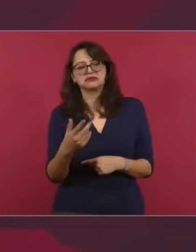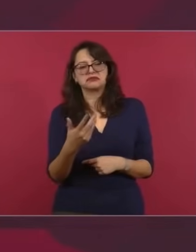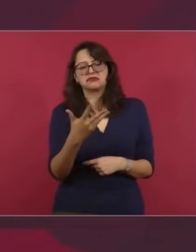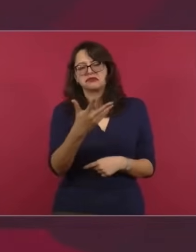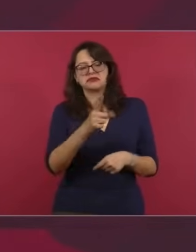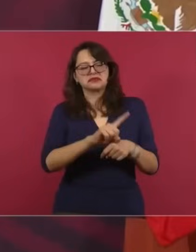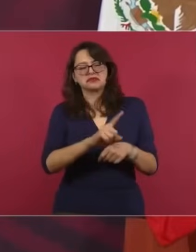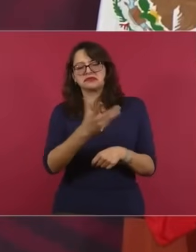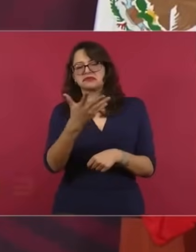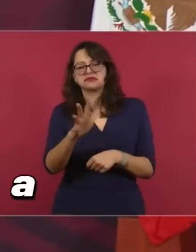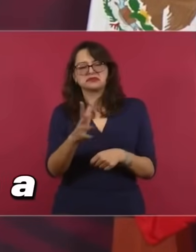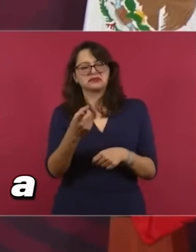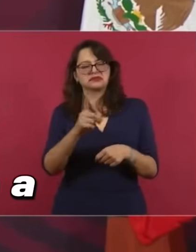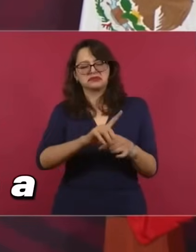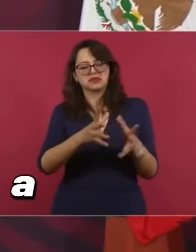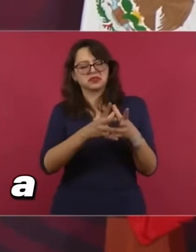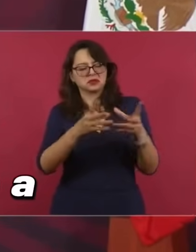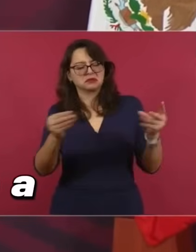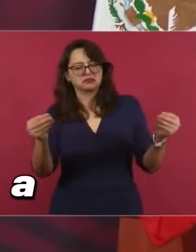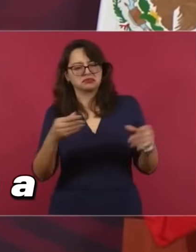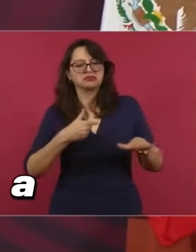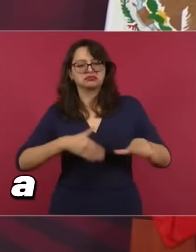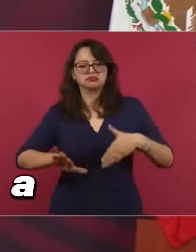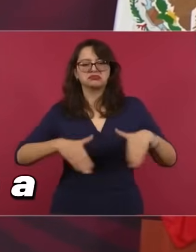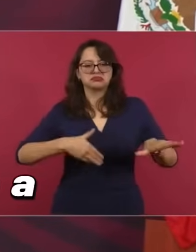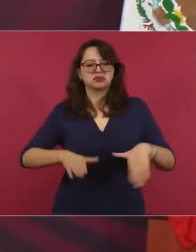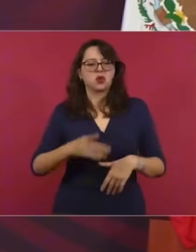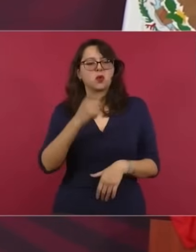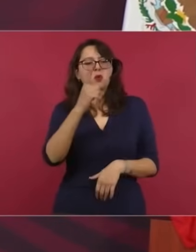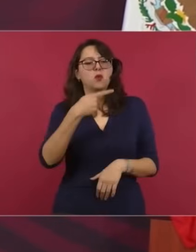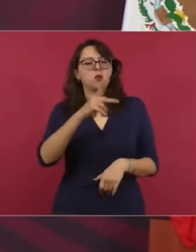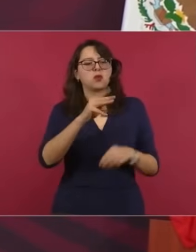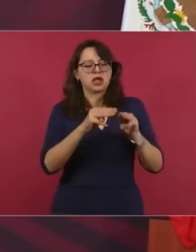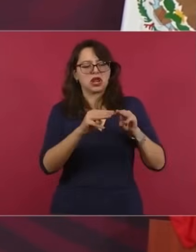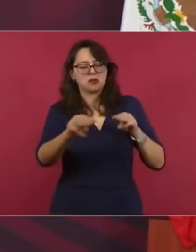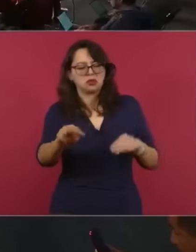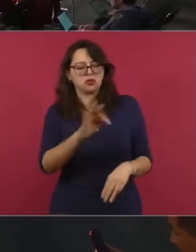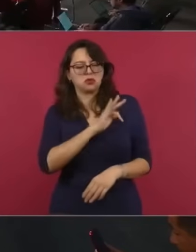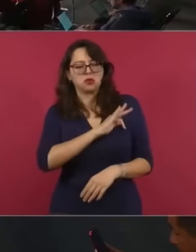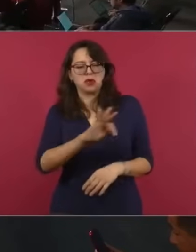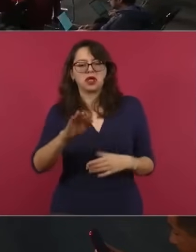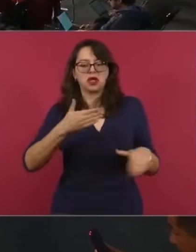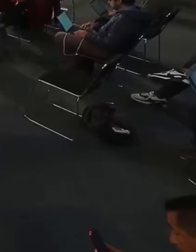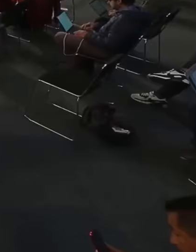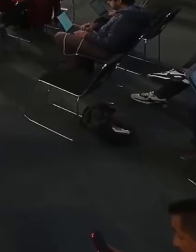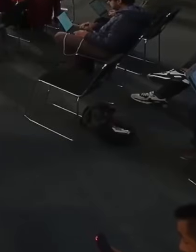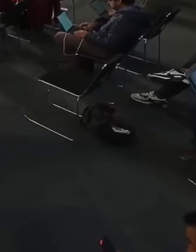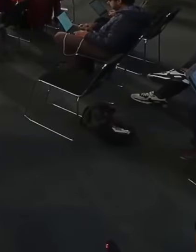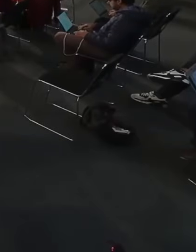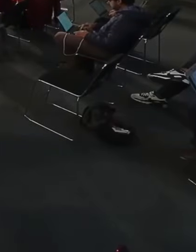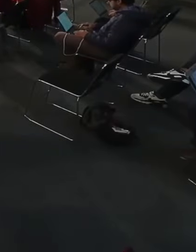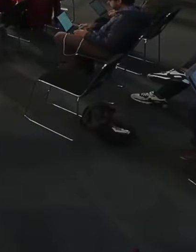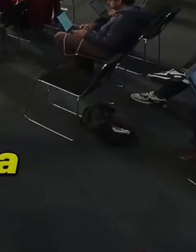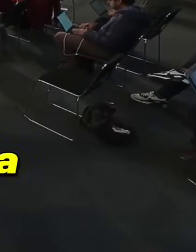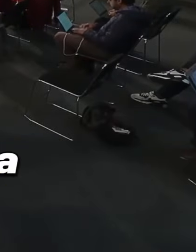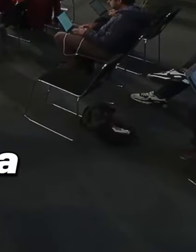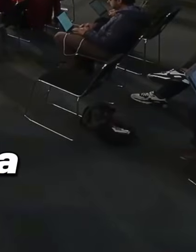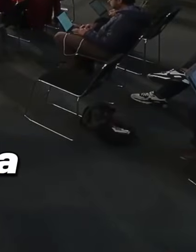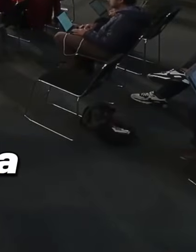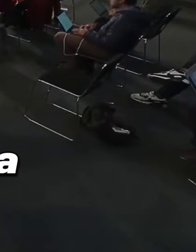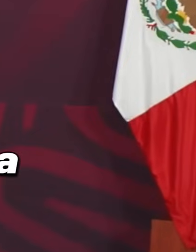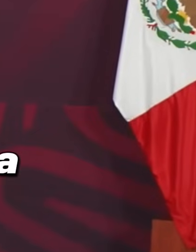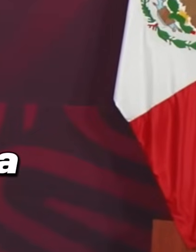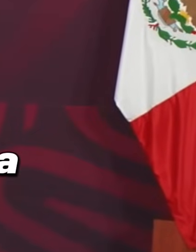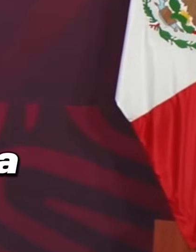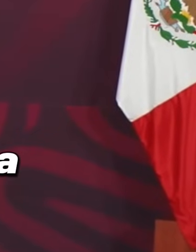5 días, 10 días, ya usted va a poder caminar 1 kilómetro, ¿no? Porque duele bastante. Ya los